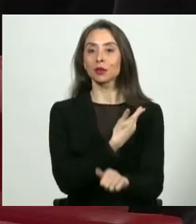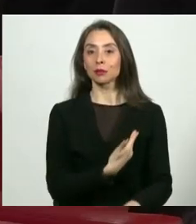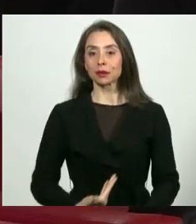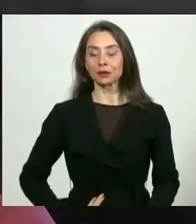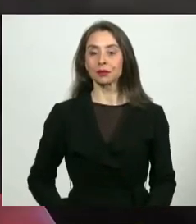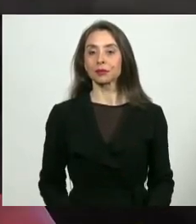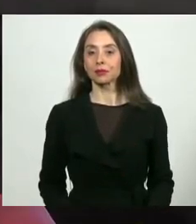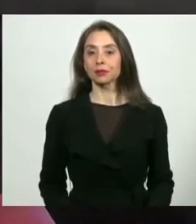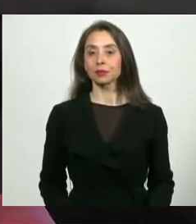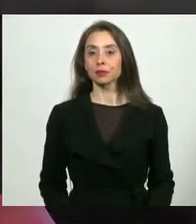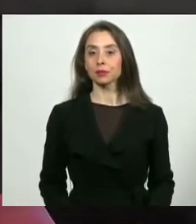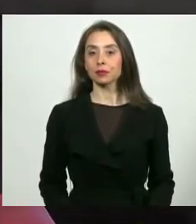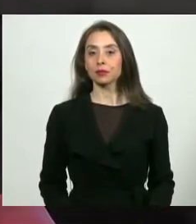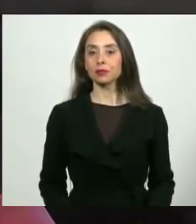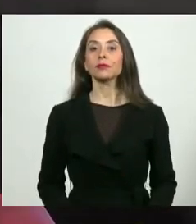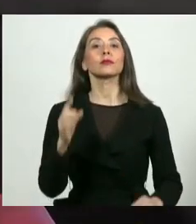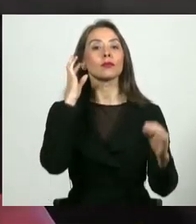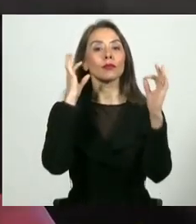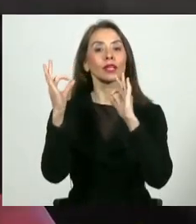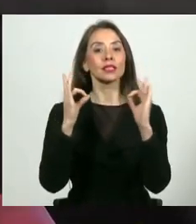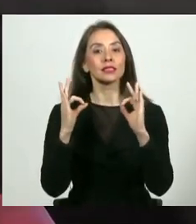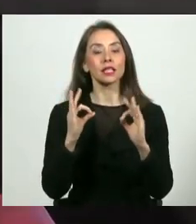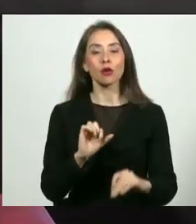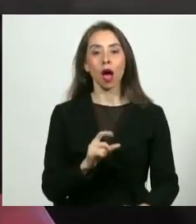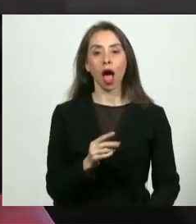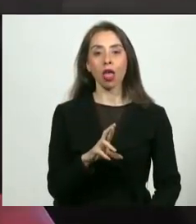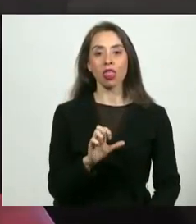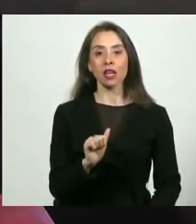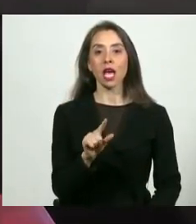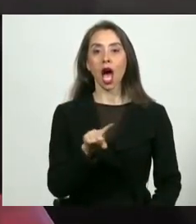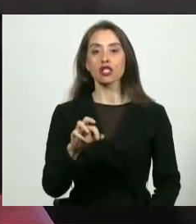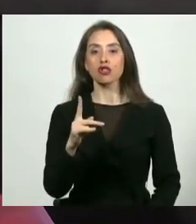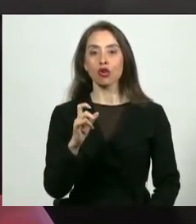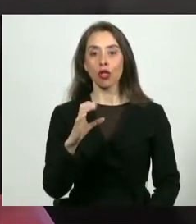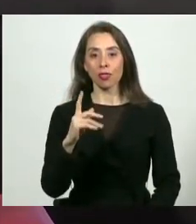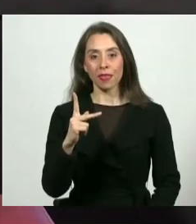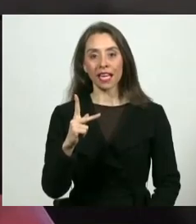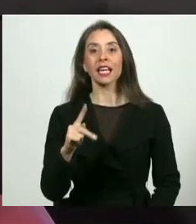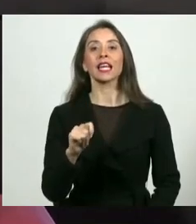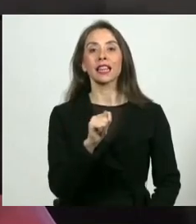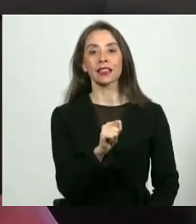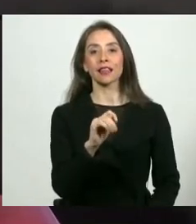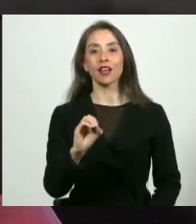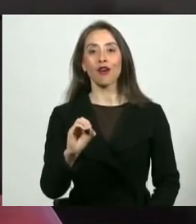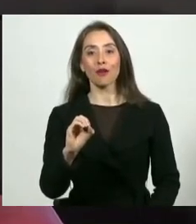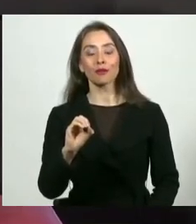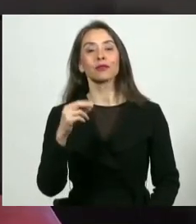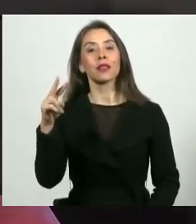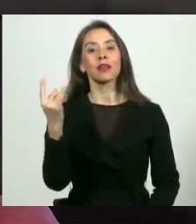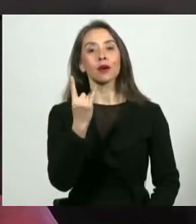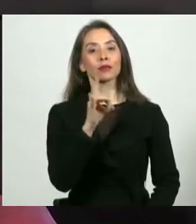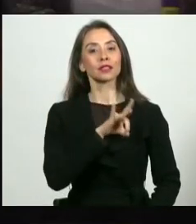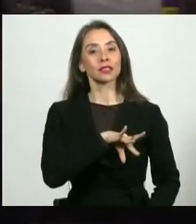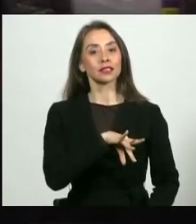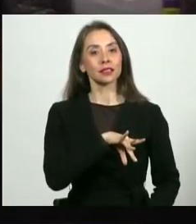Presidencial. La señora Andrea Sondek, terapeuta ocupacional de la Universidad de